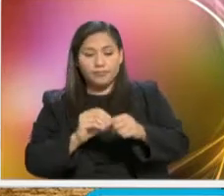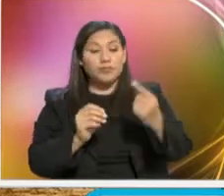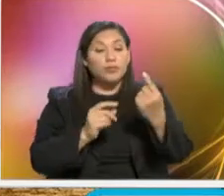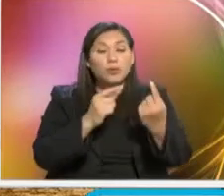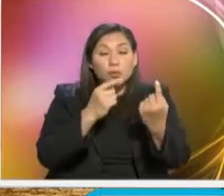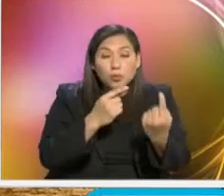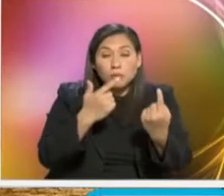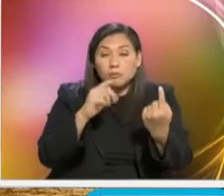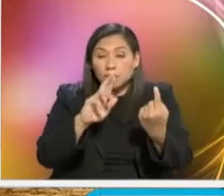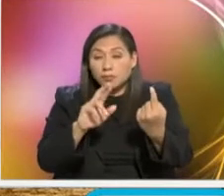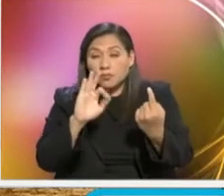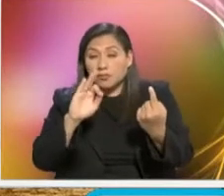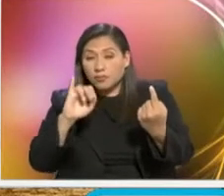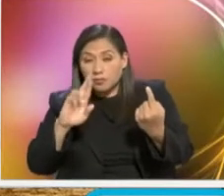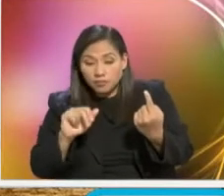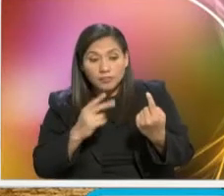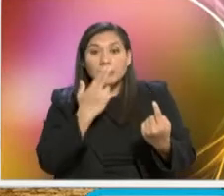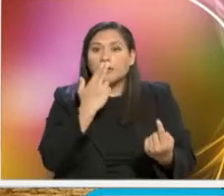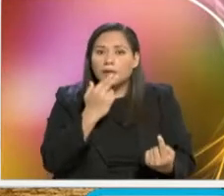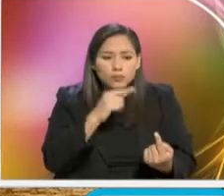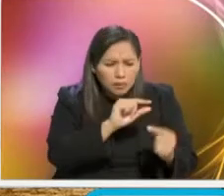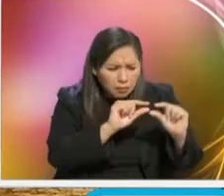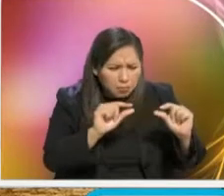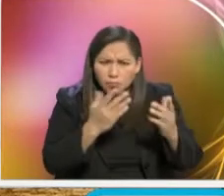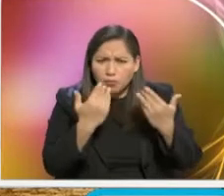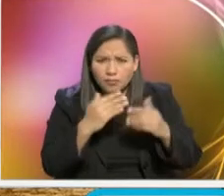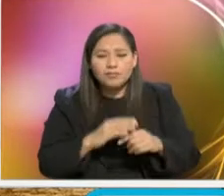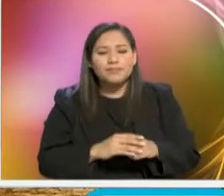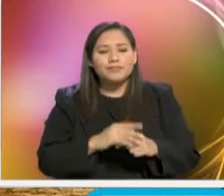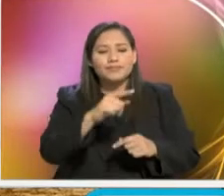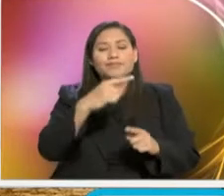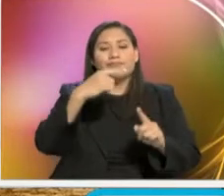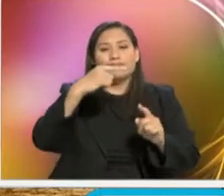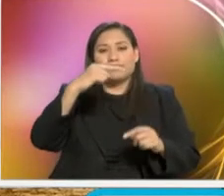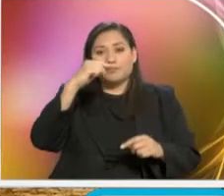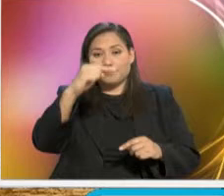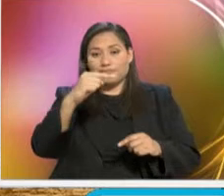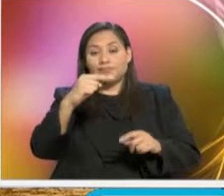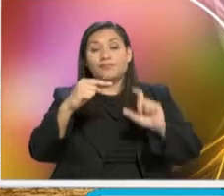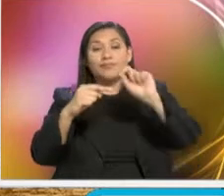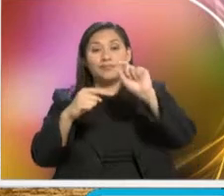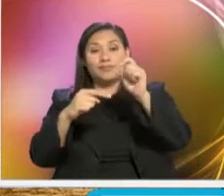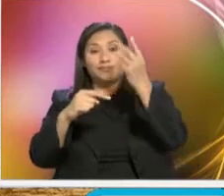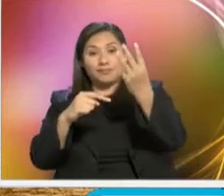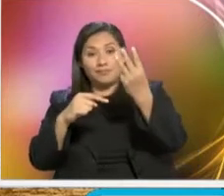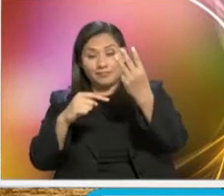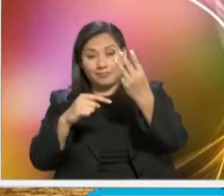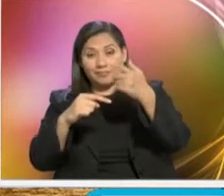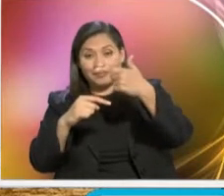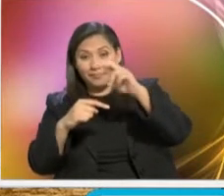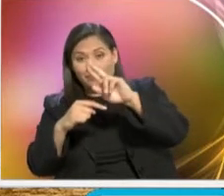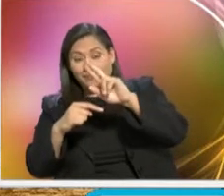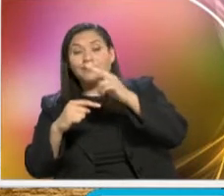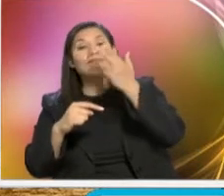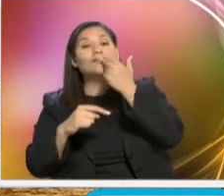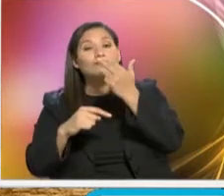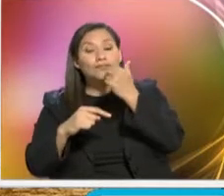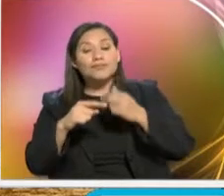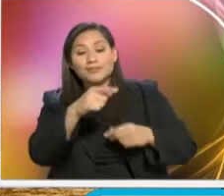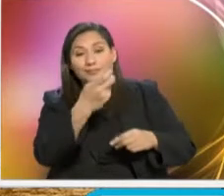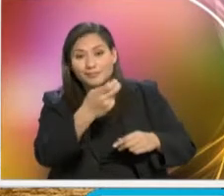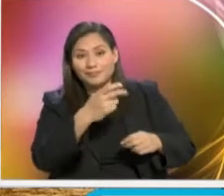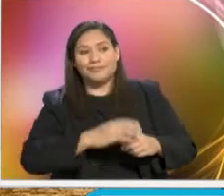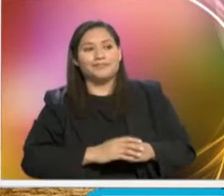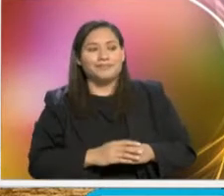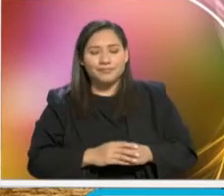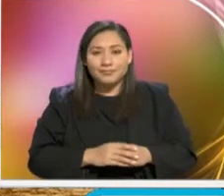fibra. No te ponen el azúcar, tú solo réstalo. Entonces tendrá 23 gramos de azúcar ese juguito. Y